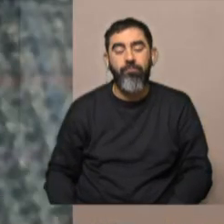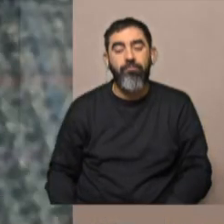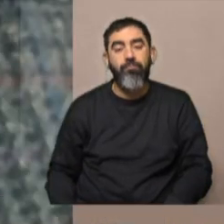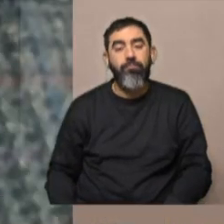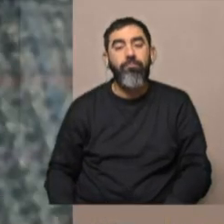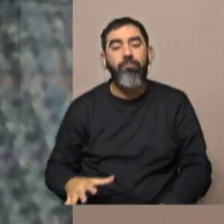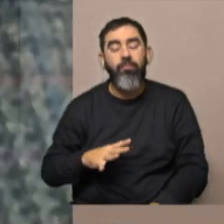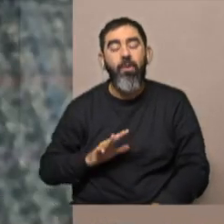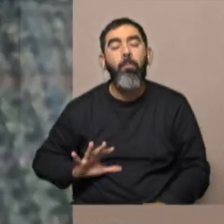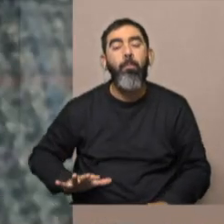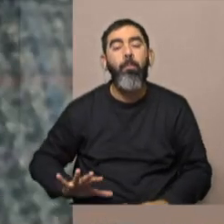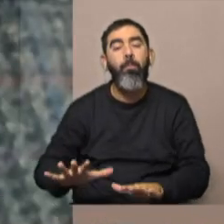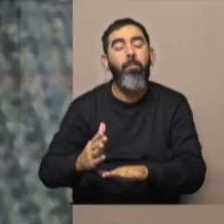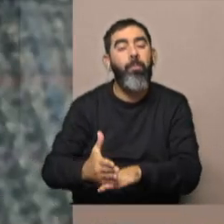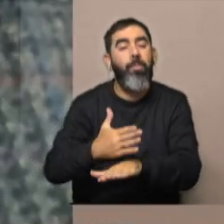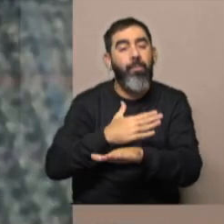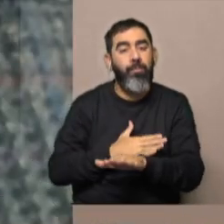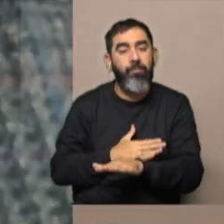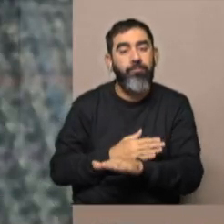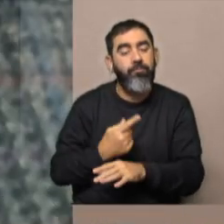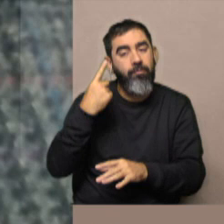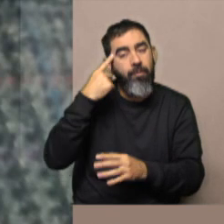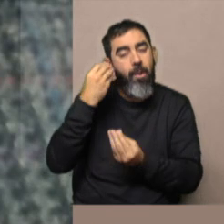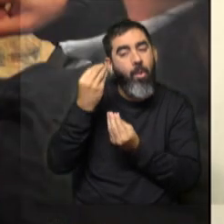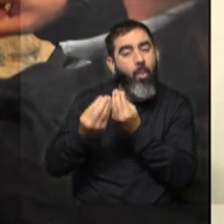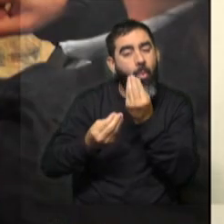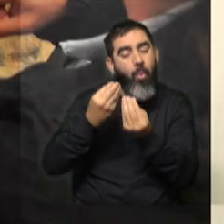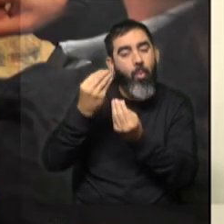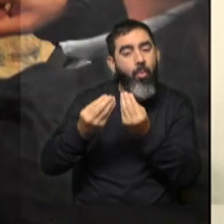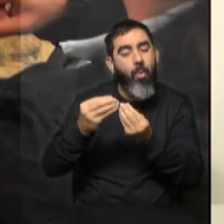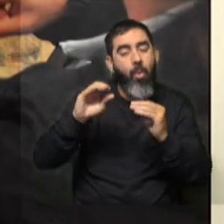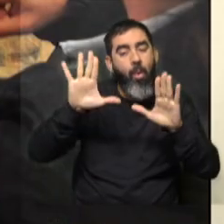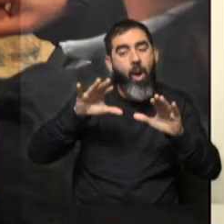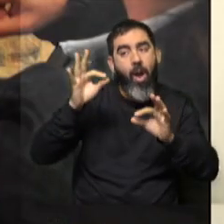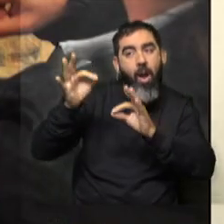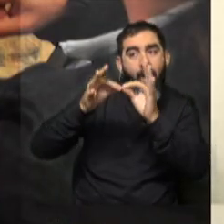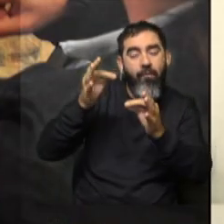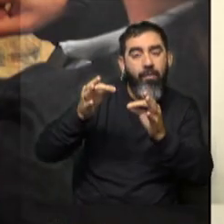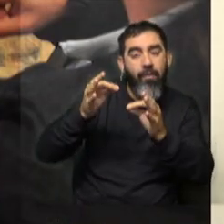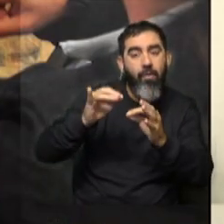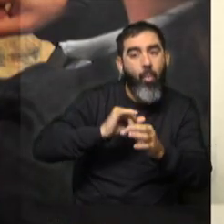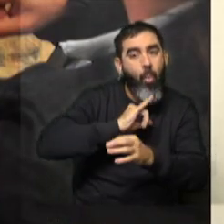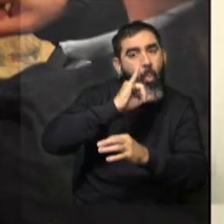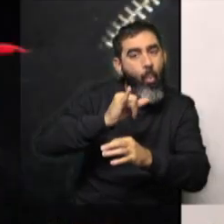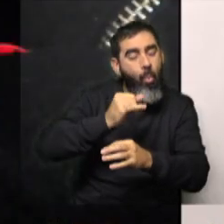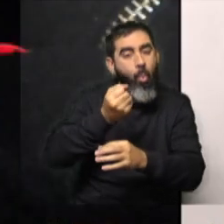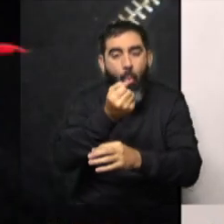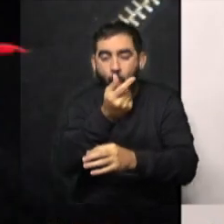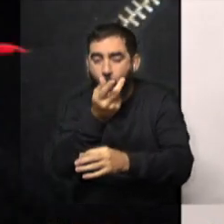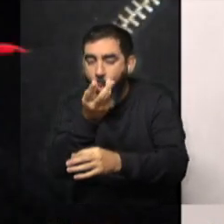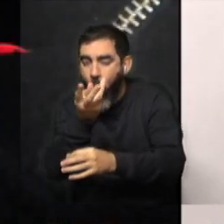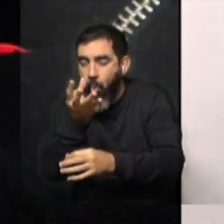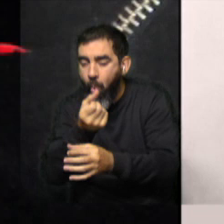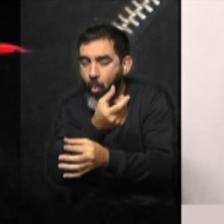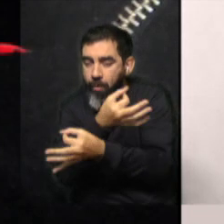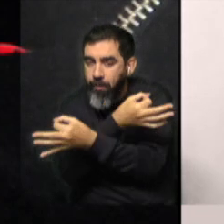de preparación previa a la tela, después el pensar cómo distribuir esas aves, contarlas muchas veces, porque había que llegar,